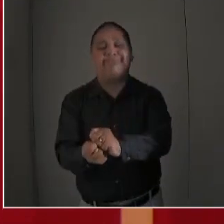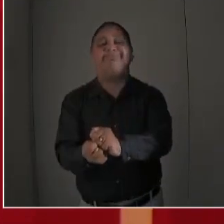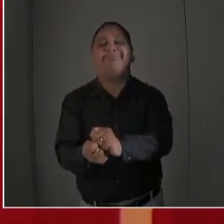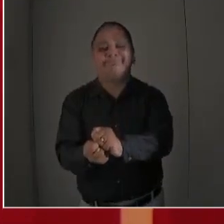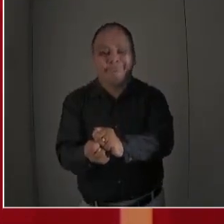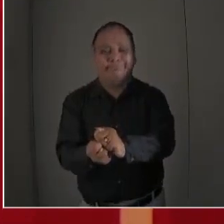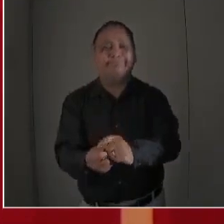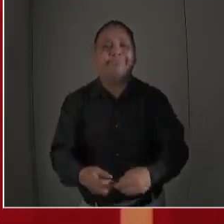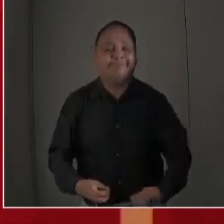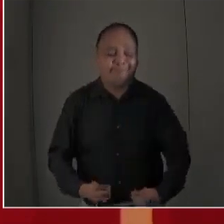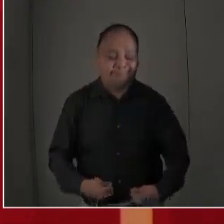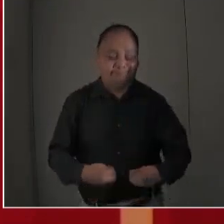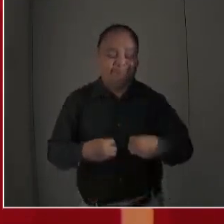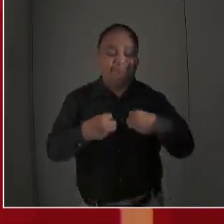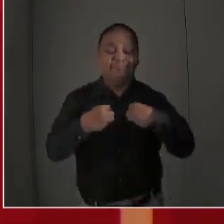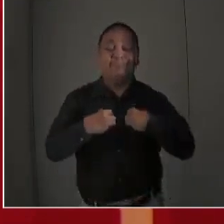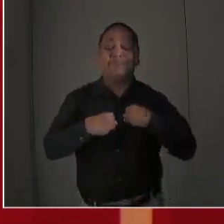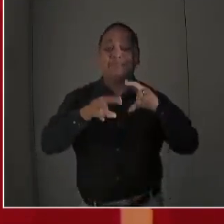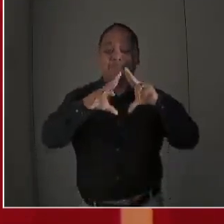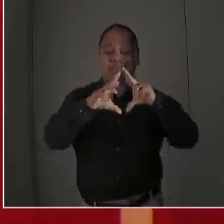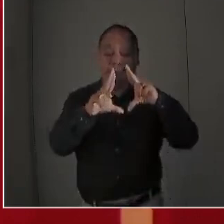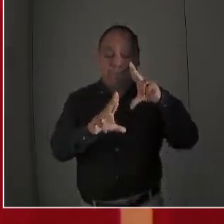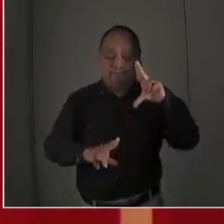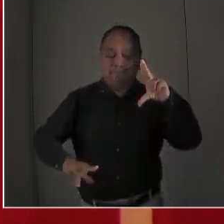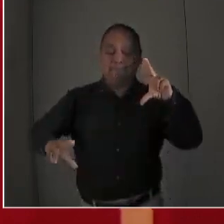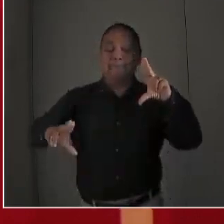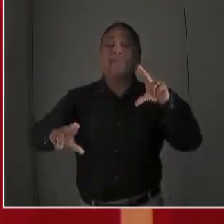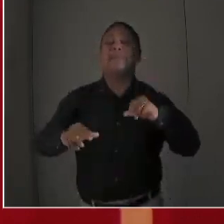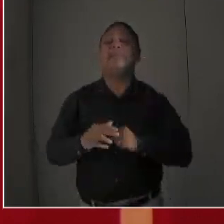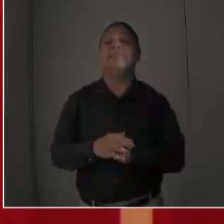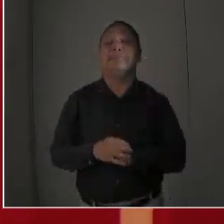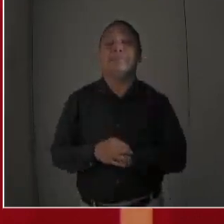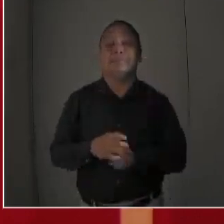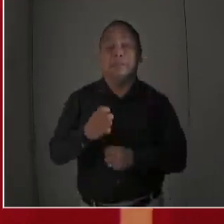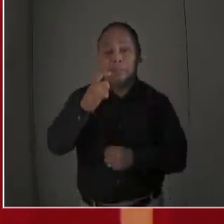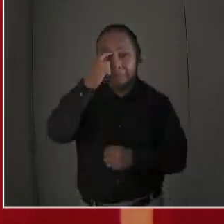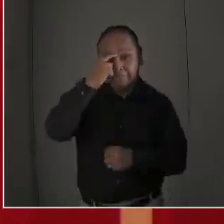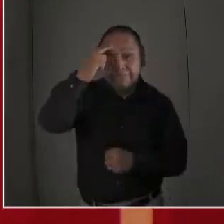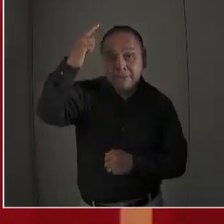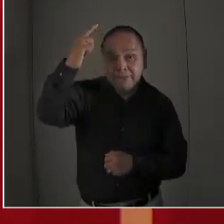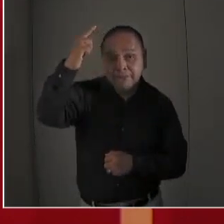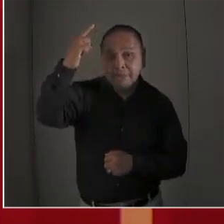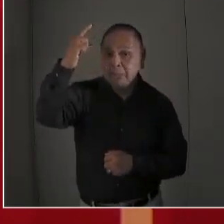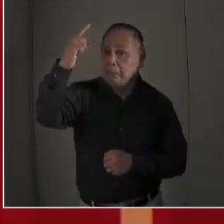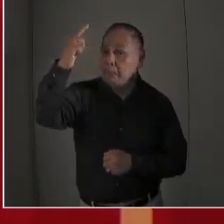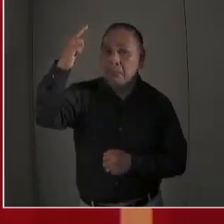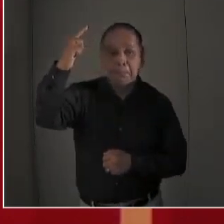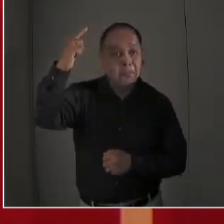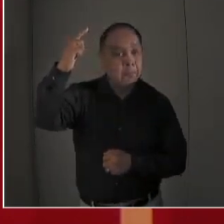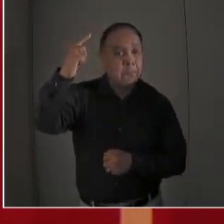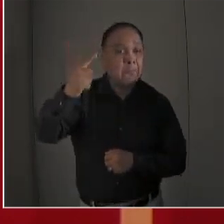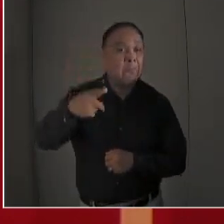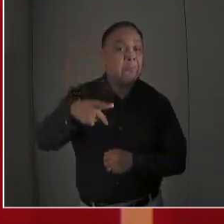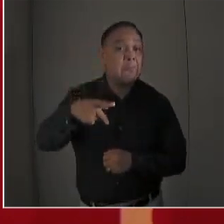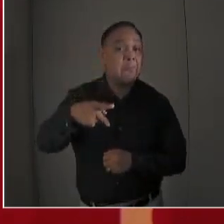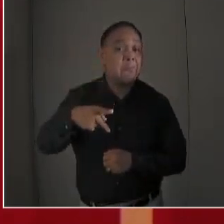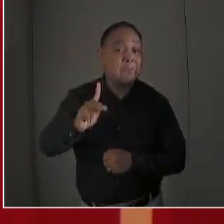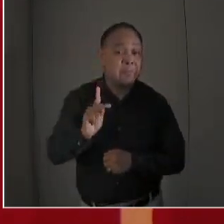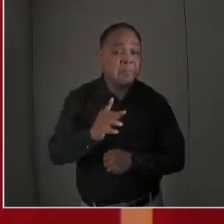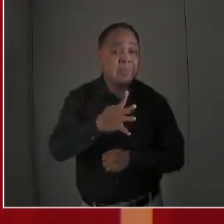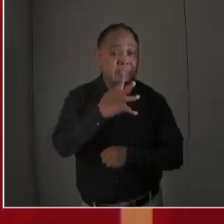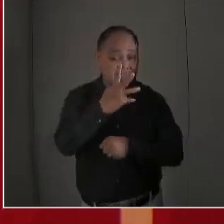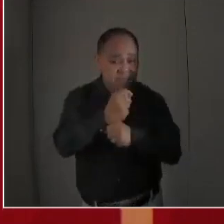la vida pública de México. Parece sencillo, pero esto fue la